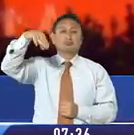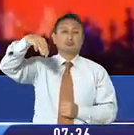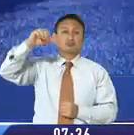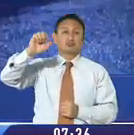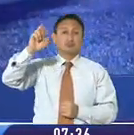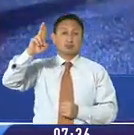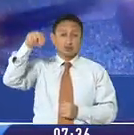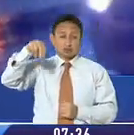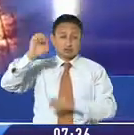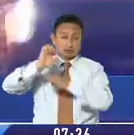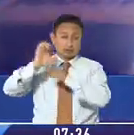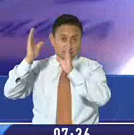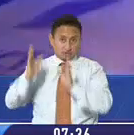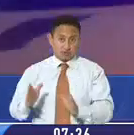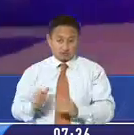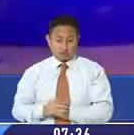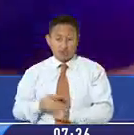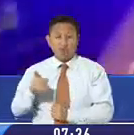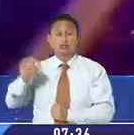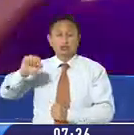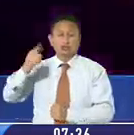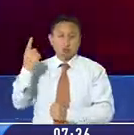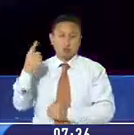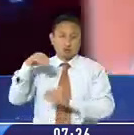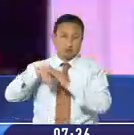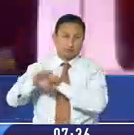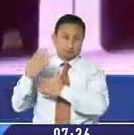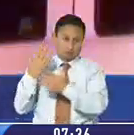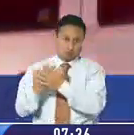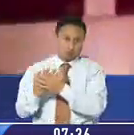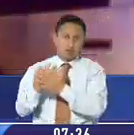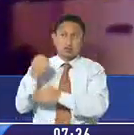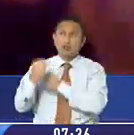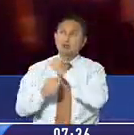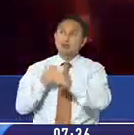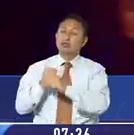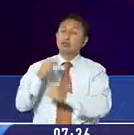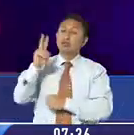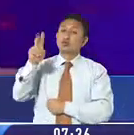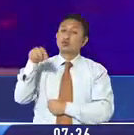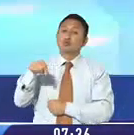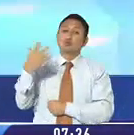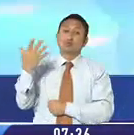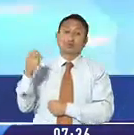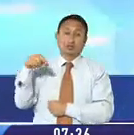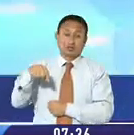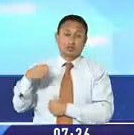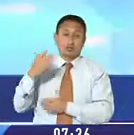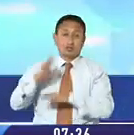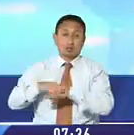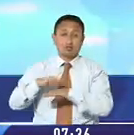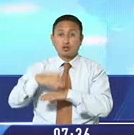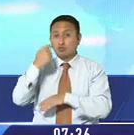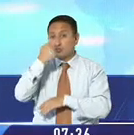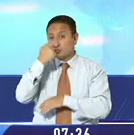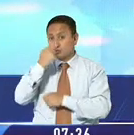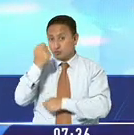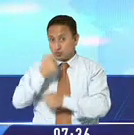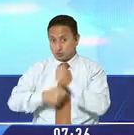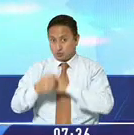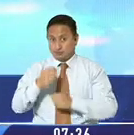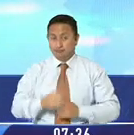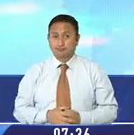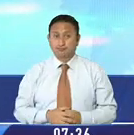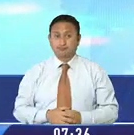también ecuatoriano. Sí registra un antecedente en el 2015 por tráfico de sustancias sujetas a fiscalización. Un